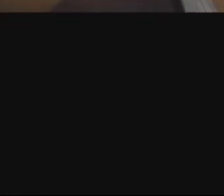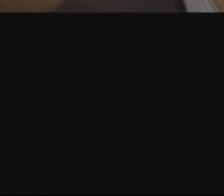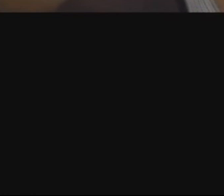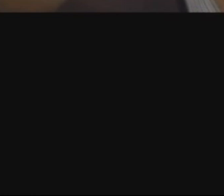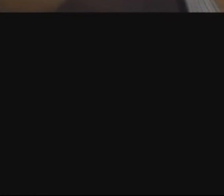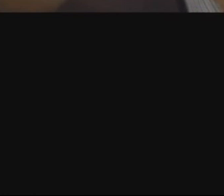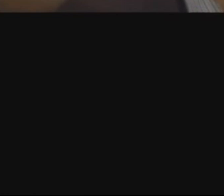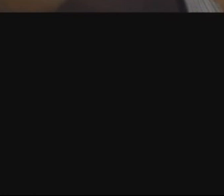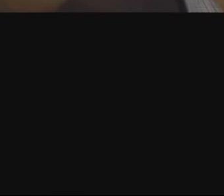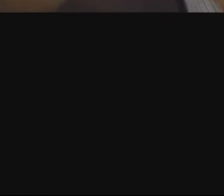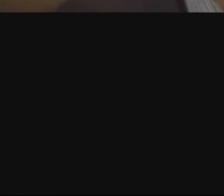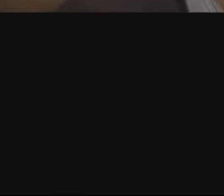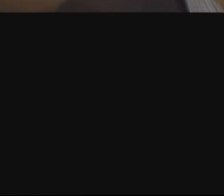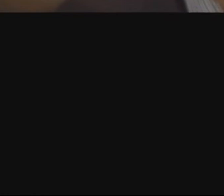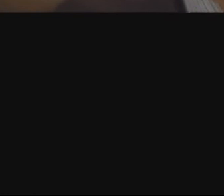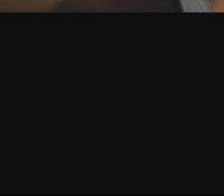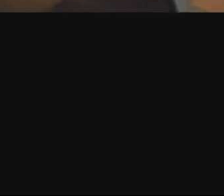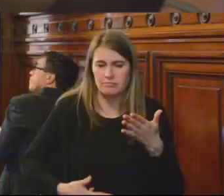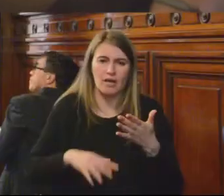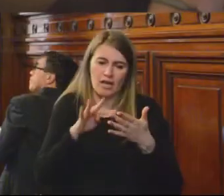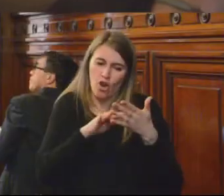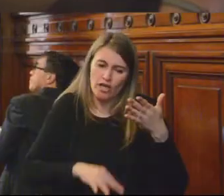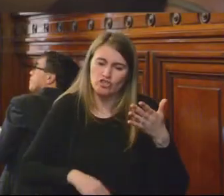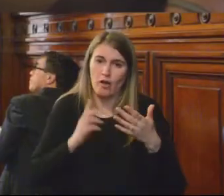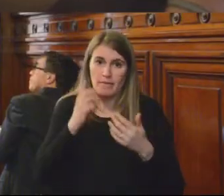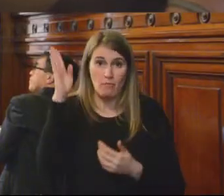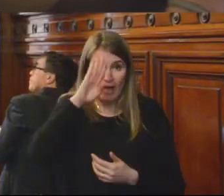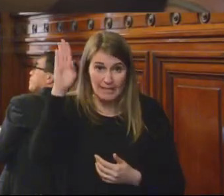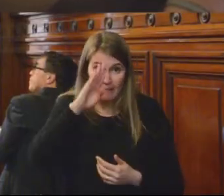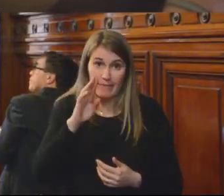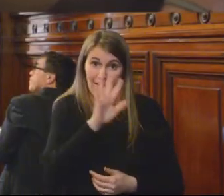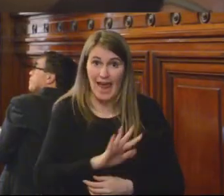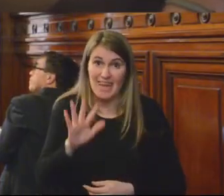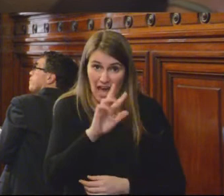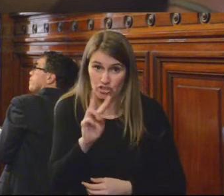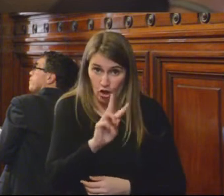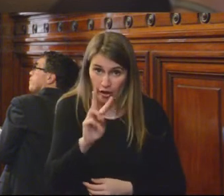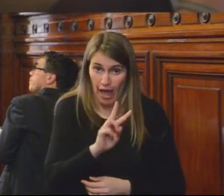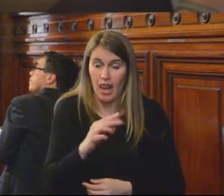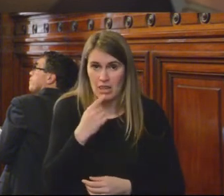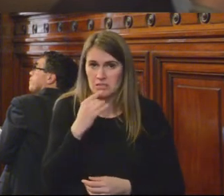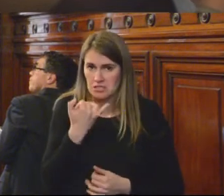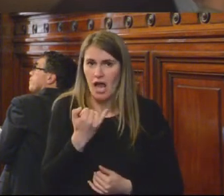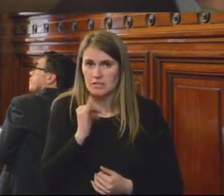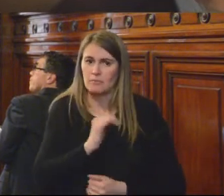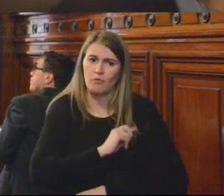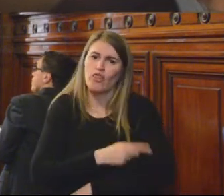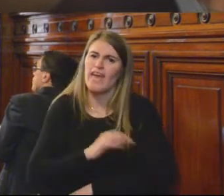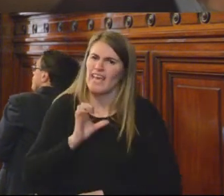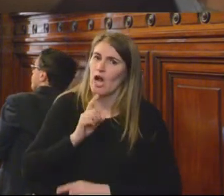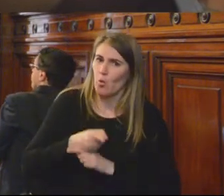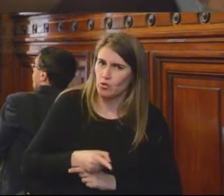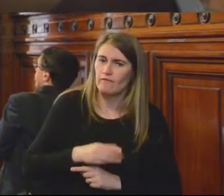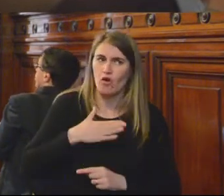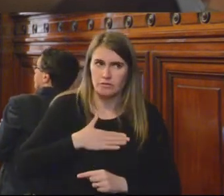que solicitaron ser desincorporados fue leída en la Asamblea Nacional ese día y el Poder Legislativo dio por enterado y envió su notificación al